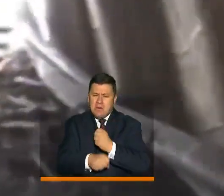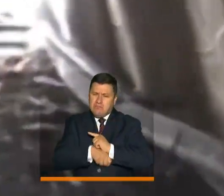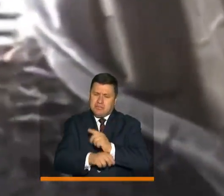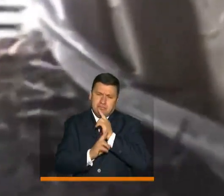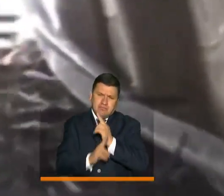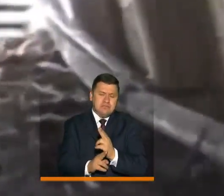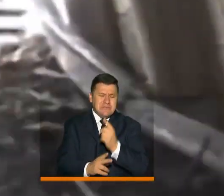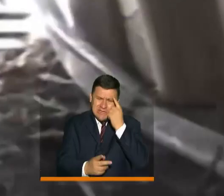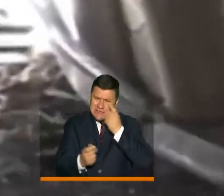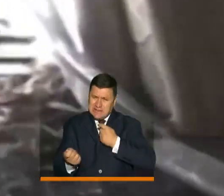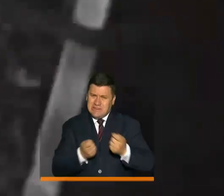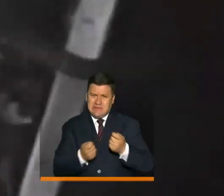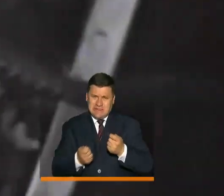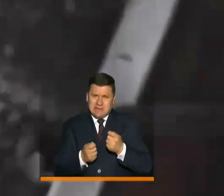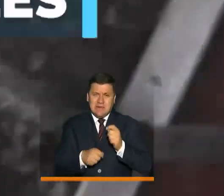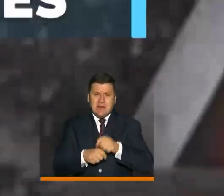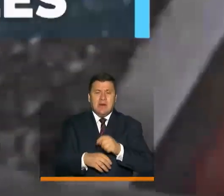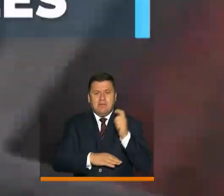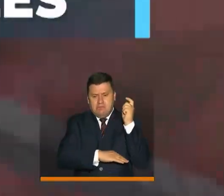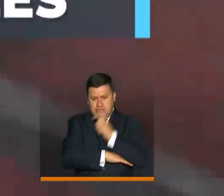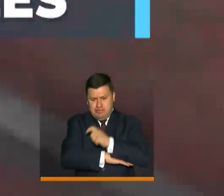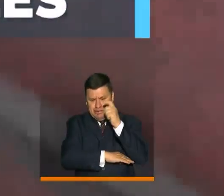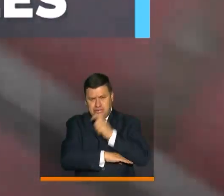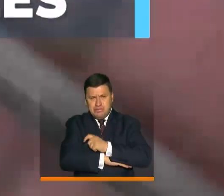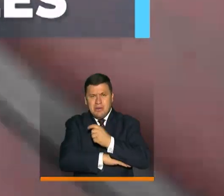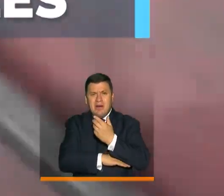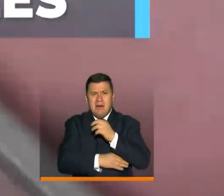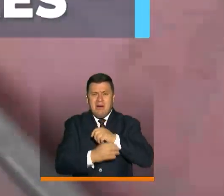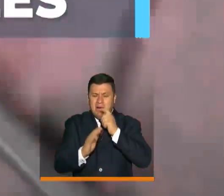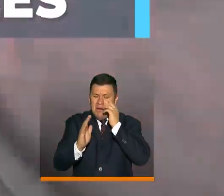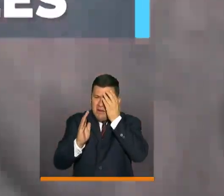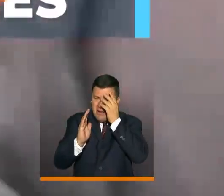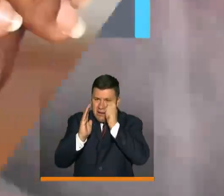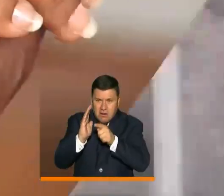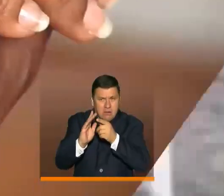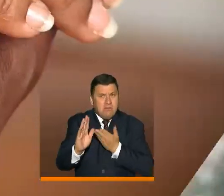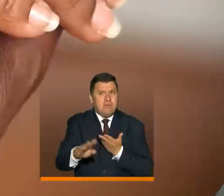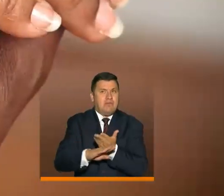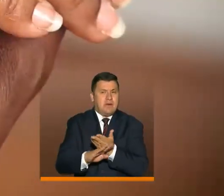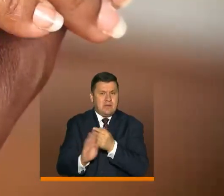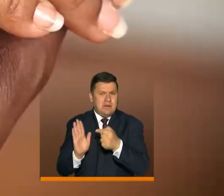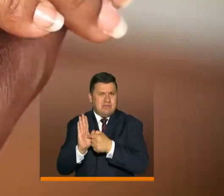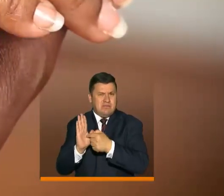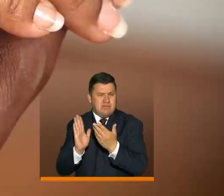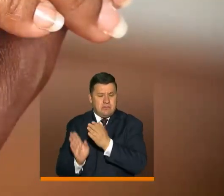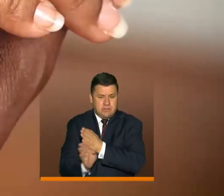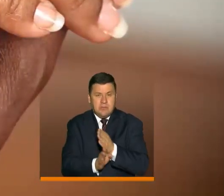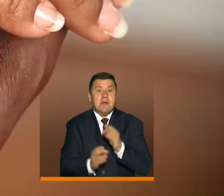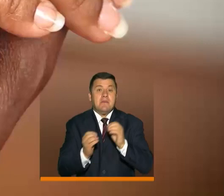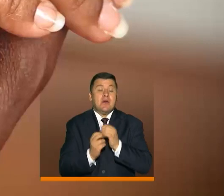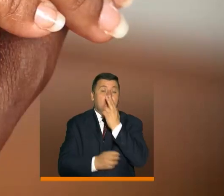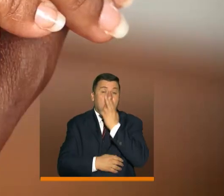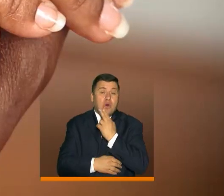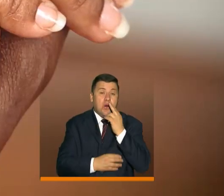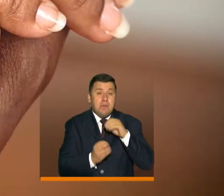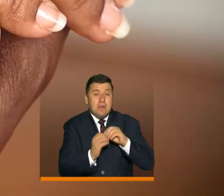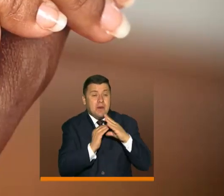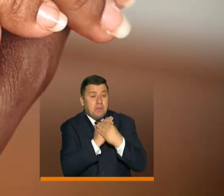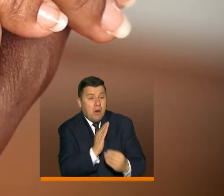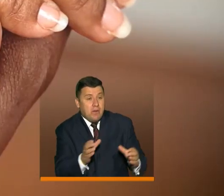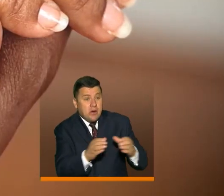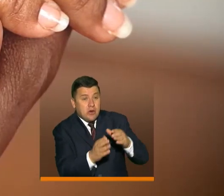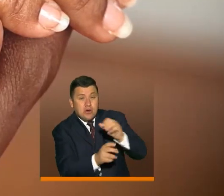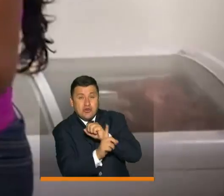contundente para enfrentar la extracción ilegal de minerales. Compromiso con los más pobres y vulnerables